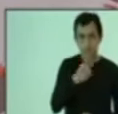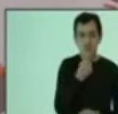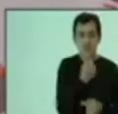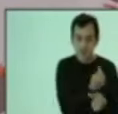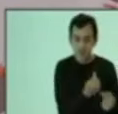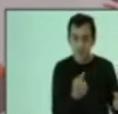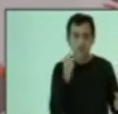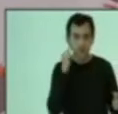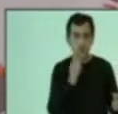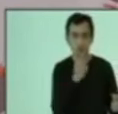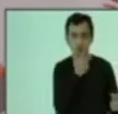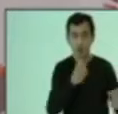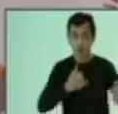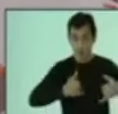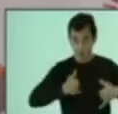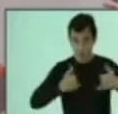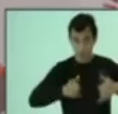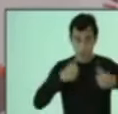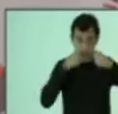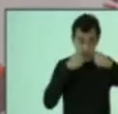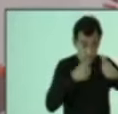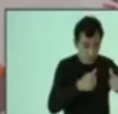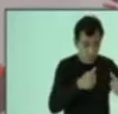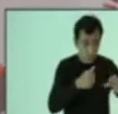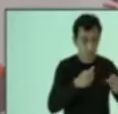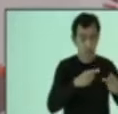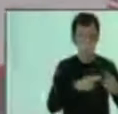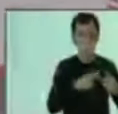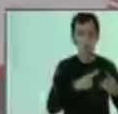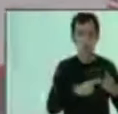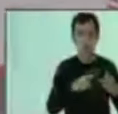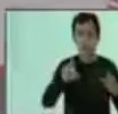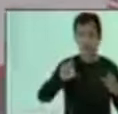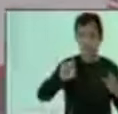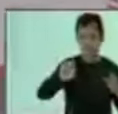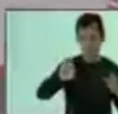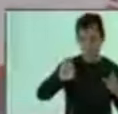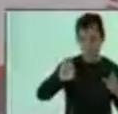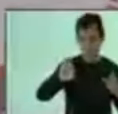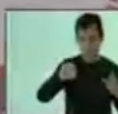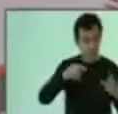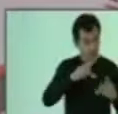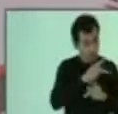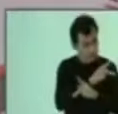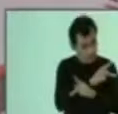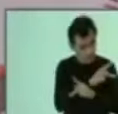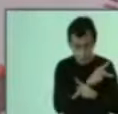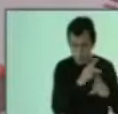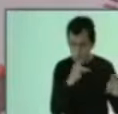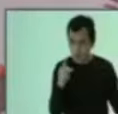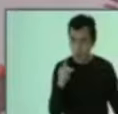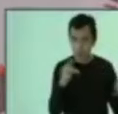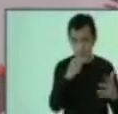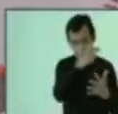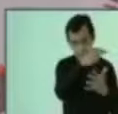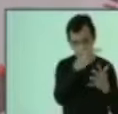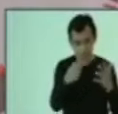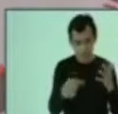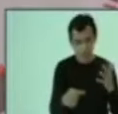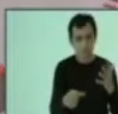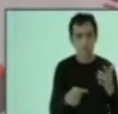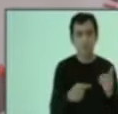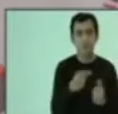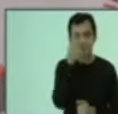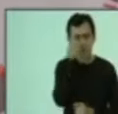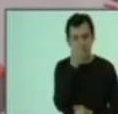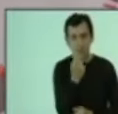Niñas, Niños y Adolescentes, así como también al DIF municipal en todas sus áreas, para atender